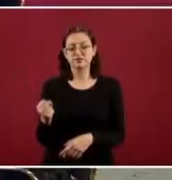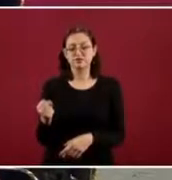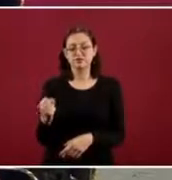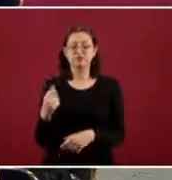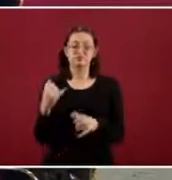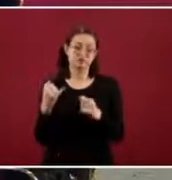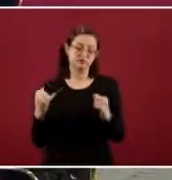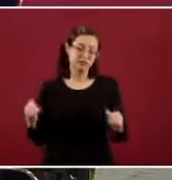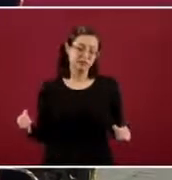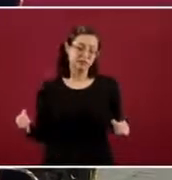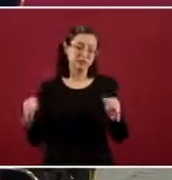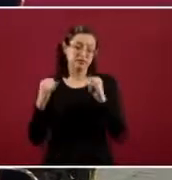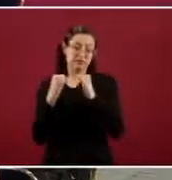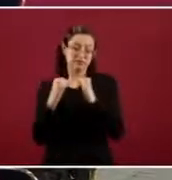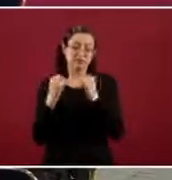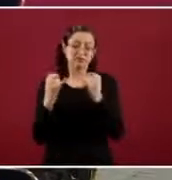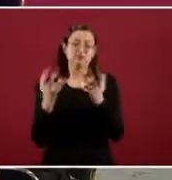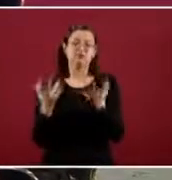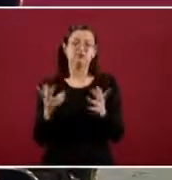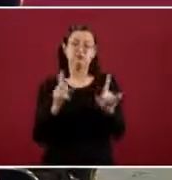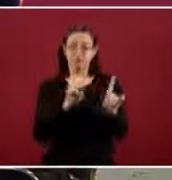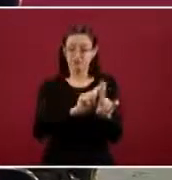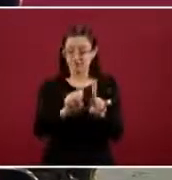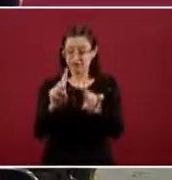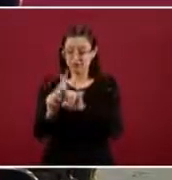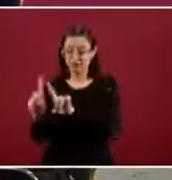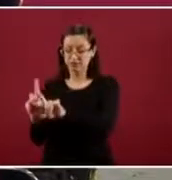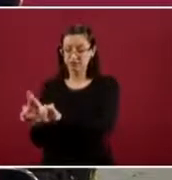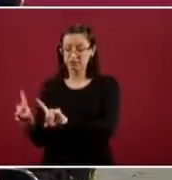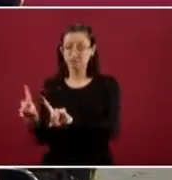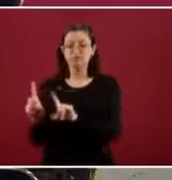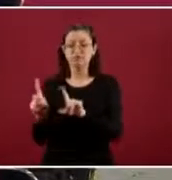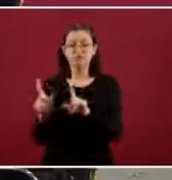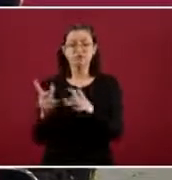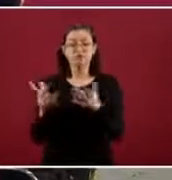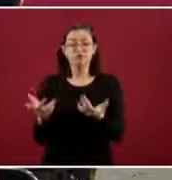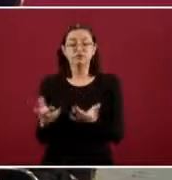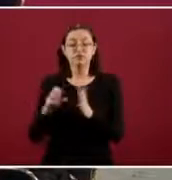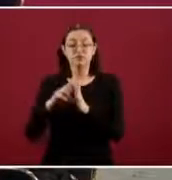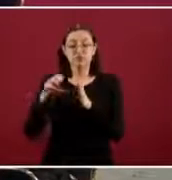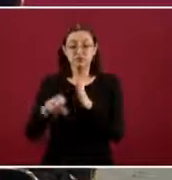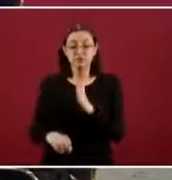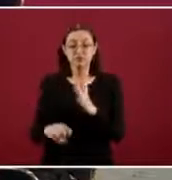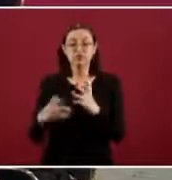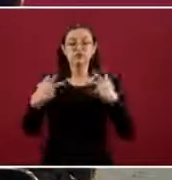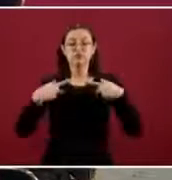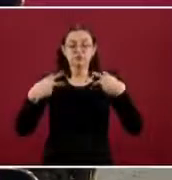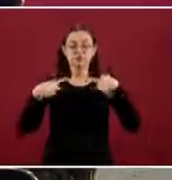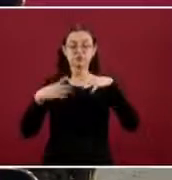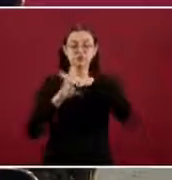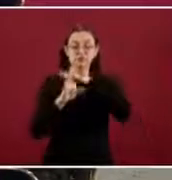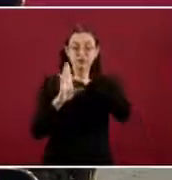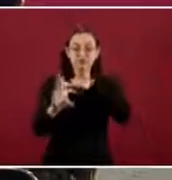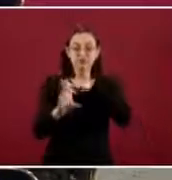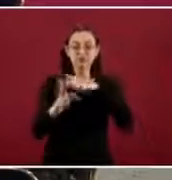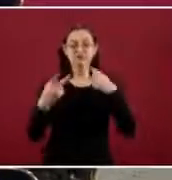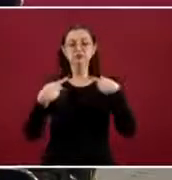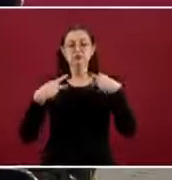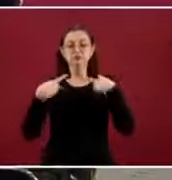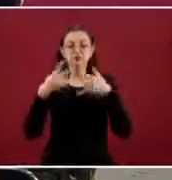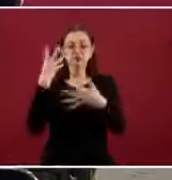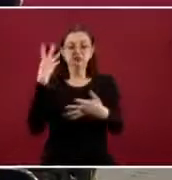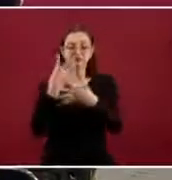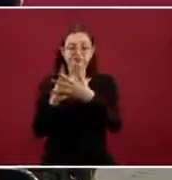las instancias, digamos, que son espacios públicos cerrados, que tienen que ver, por ejemplo, con población migrante o población en